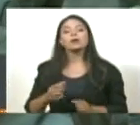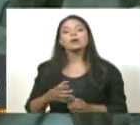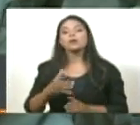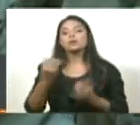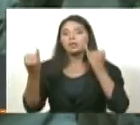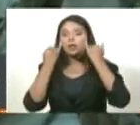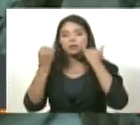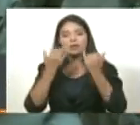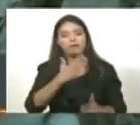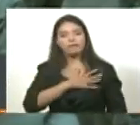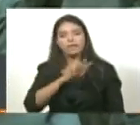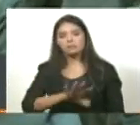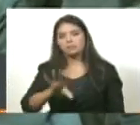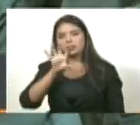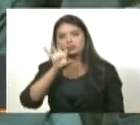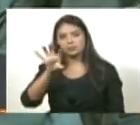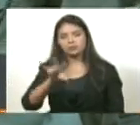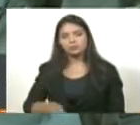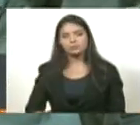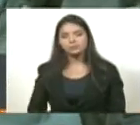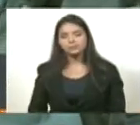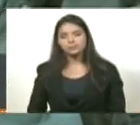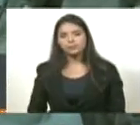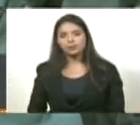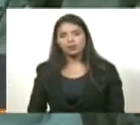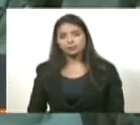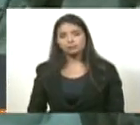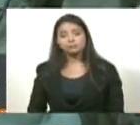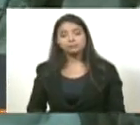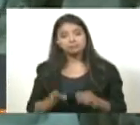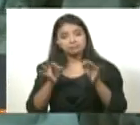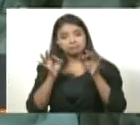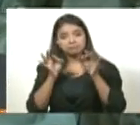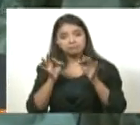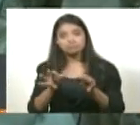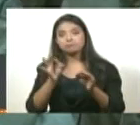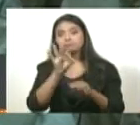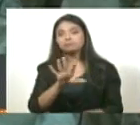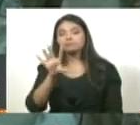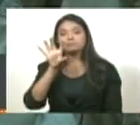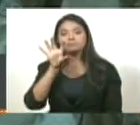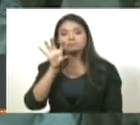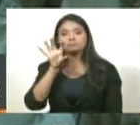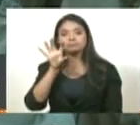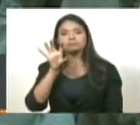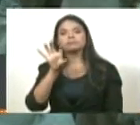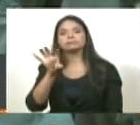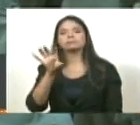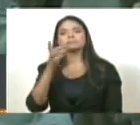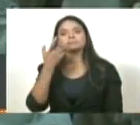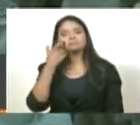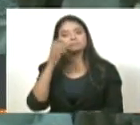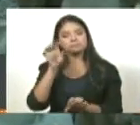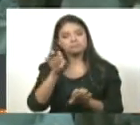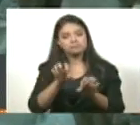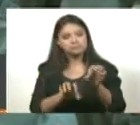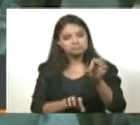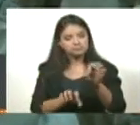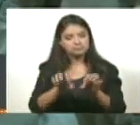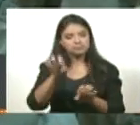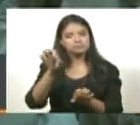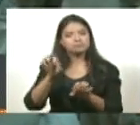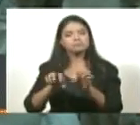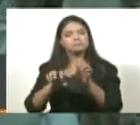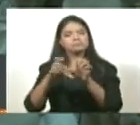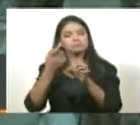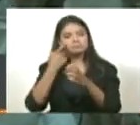convicciones patrióticas. Tenemos la certeza que el país entero evaluará y